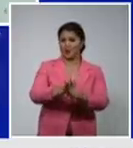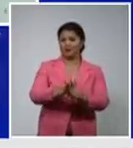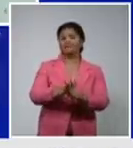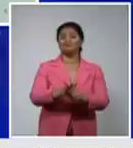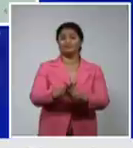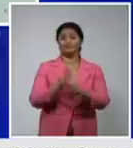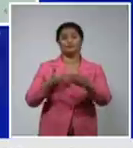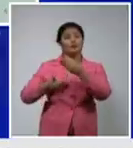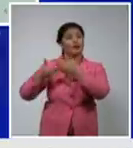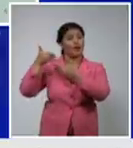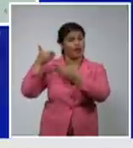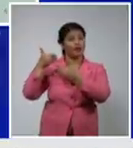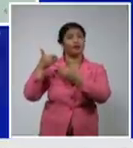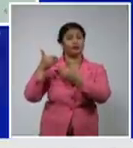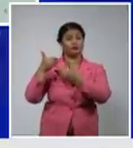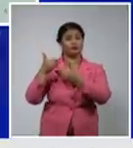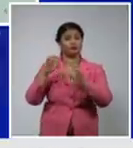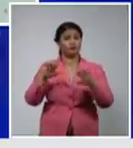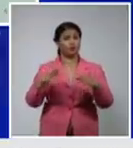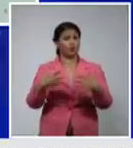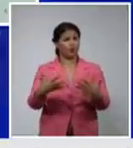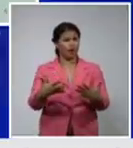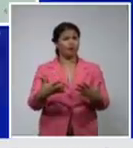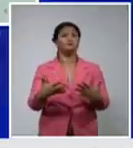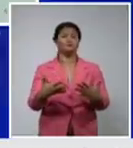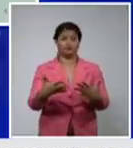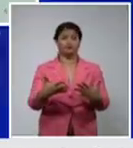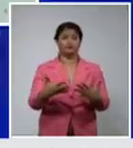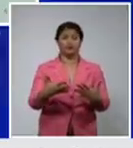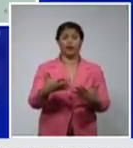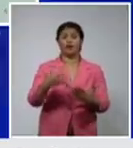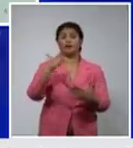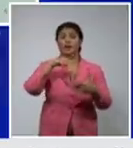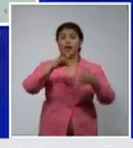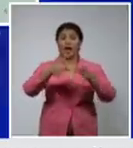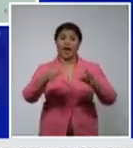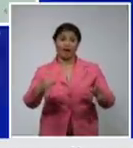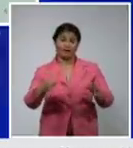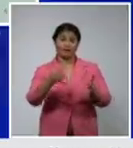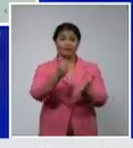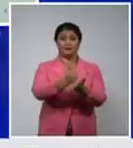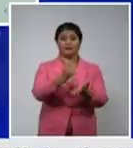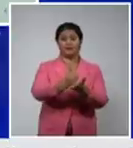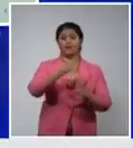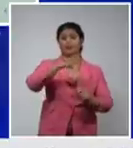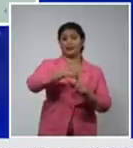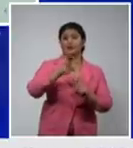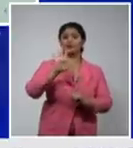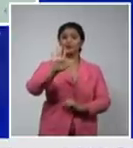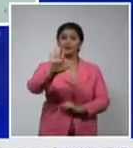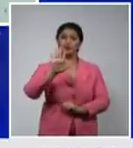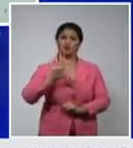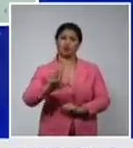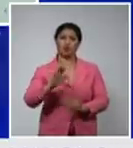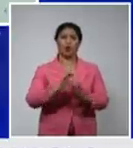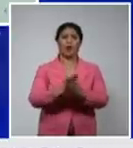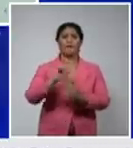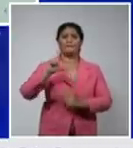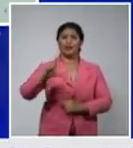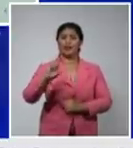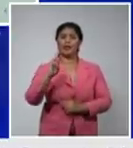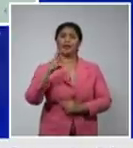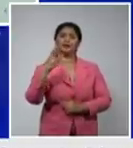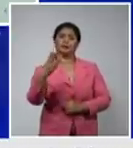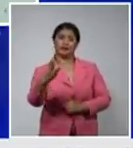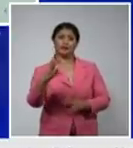ayer: Artemisa y San Cristóbal con 5 cada uno, Mariel con 3, Guanajay y